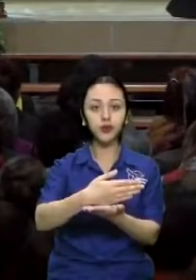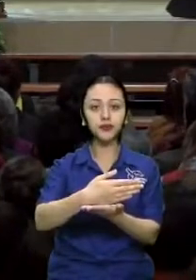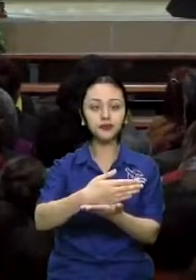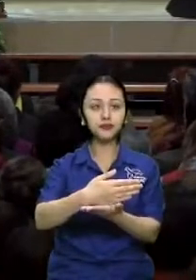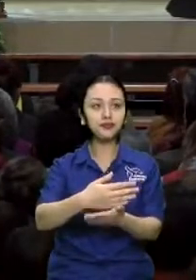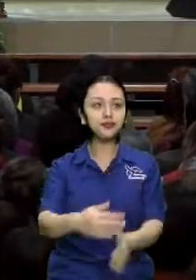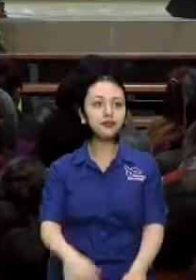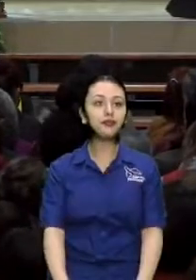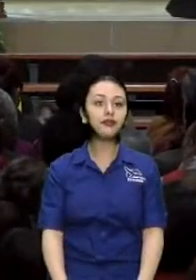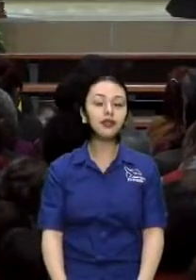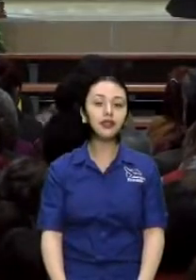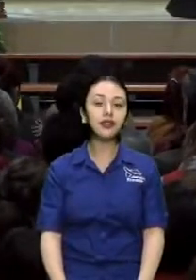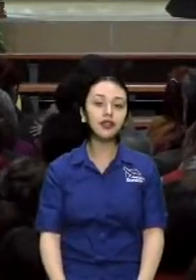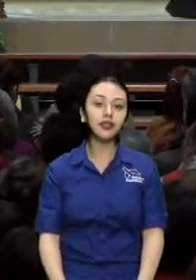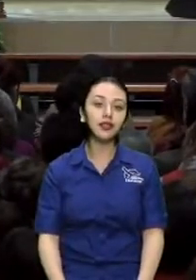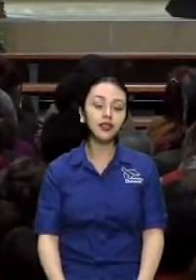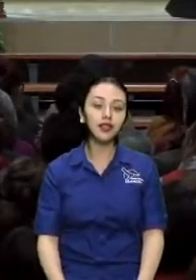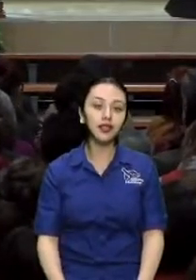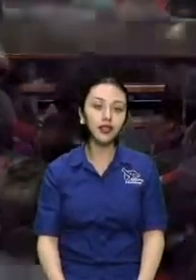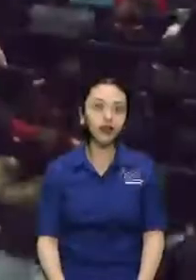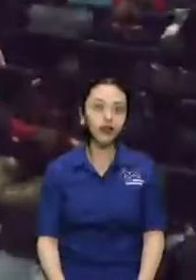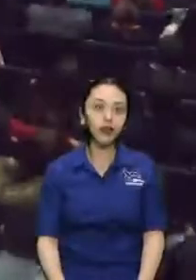¿dónde? Entonces